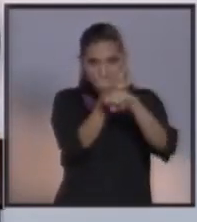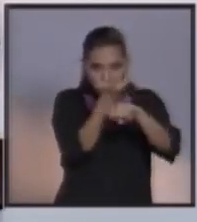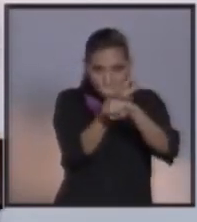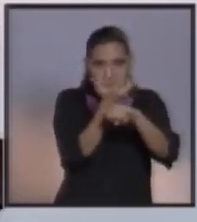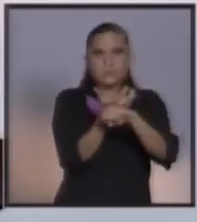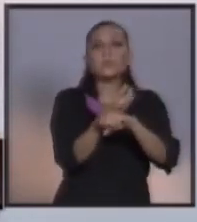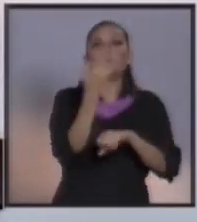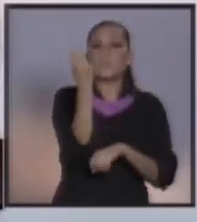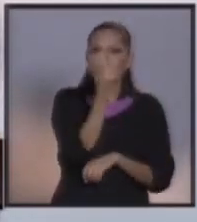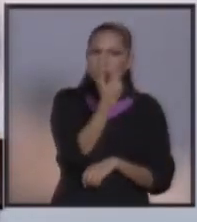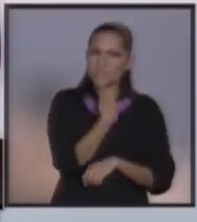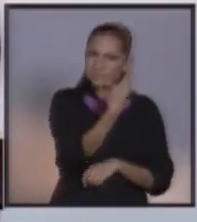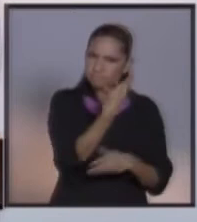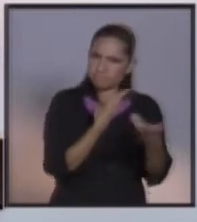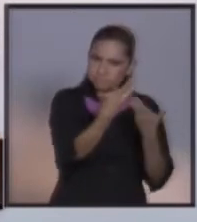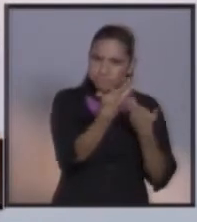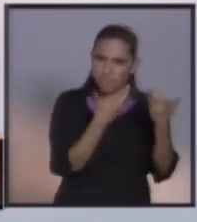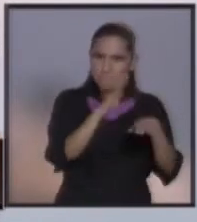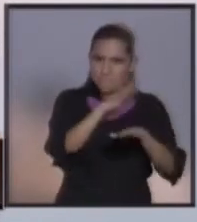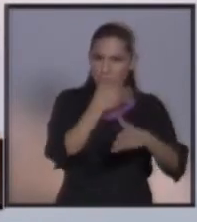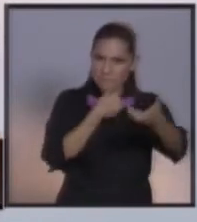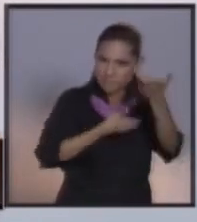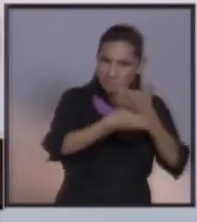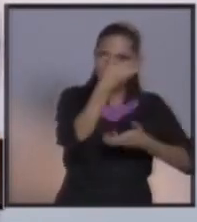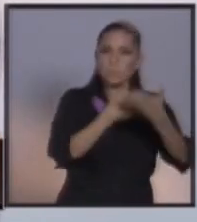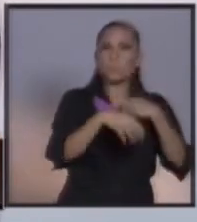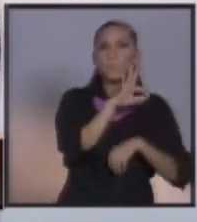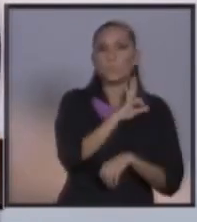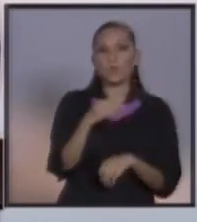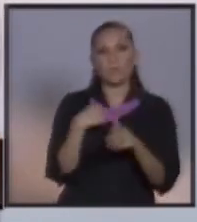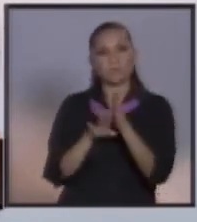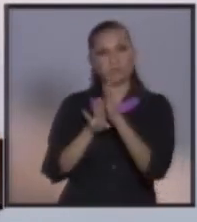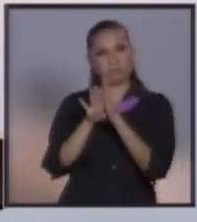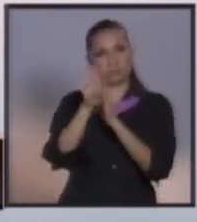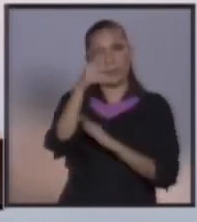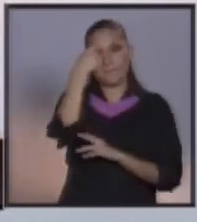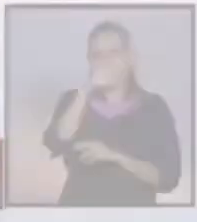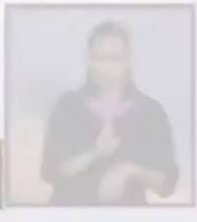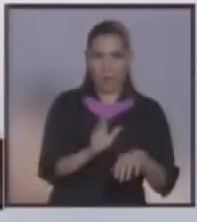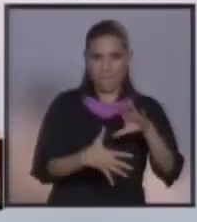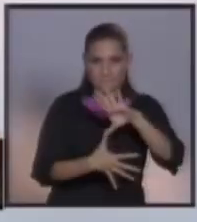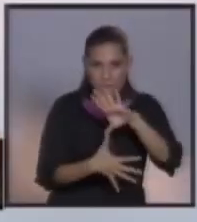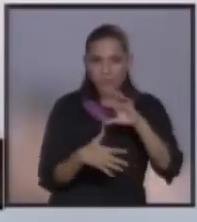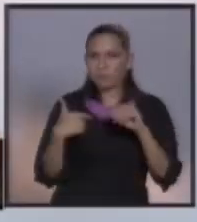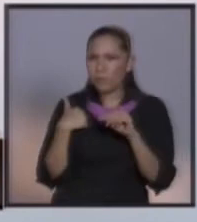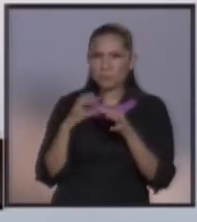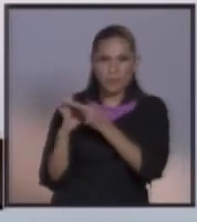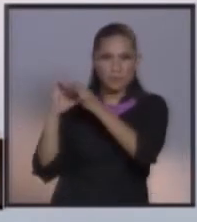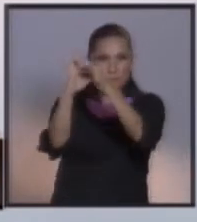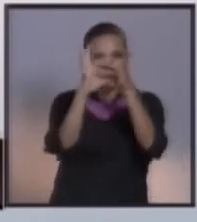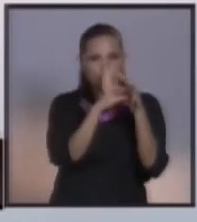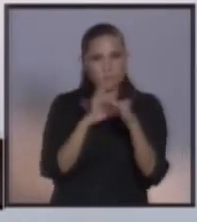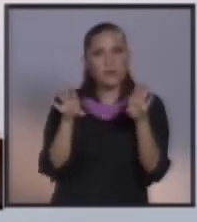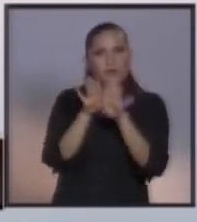lograr una mayor integración, una integración productiva para competir frente al resto del mundo. Trabajar una agenda bilateral